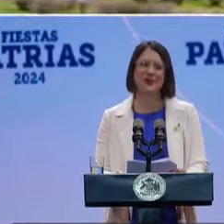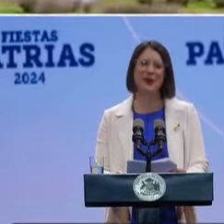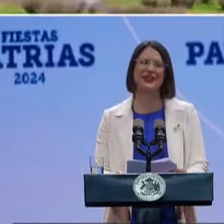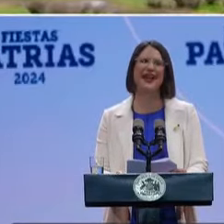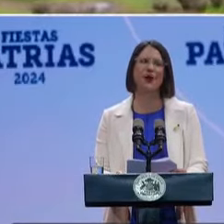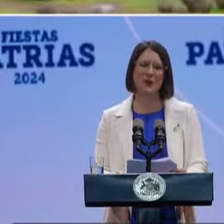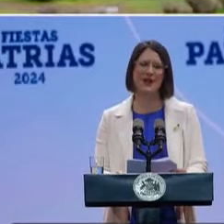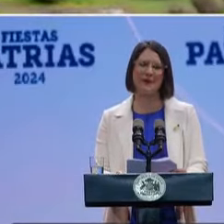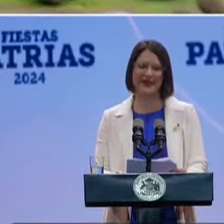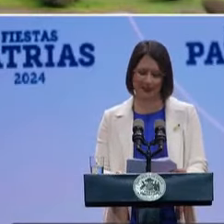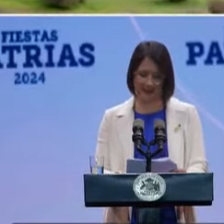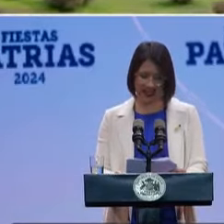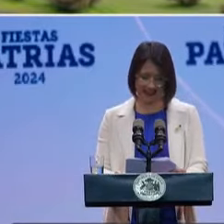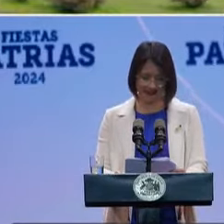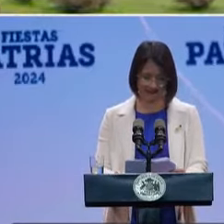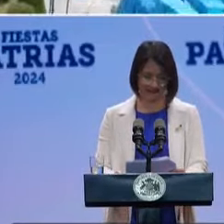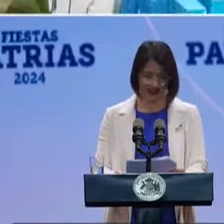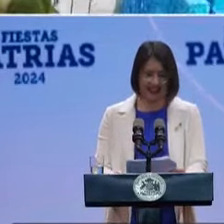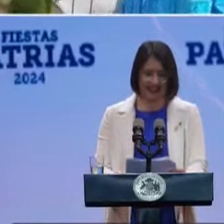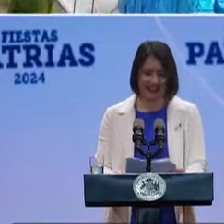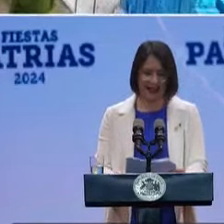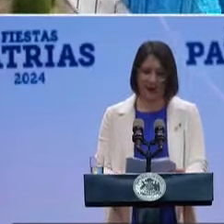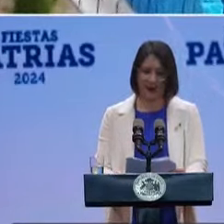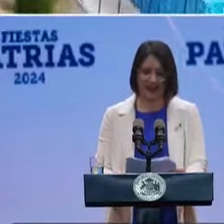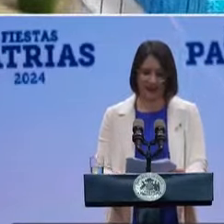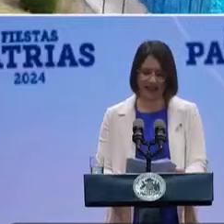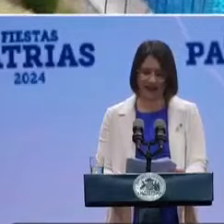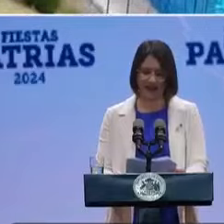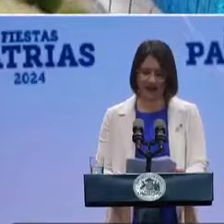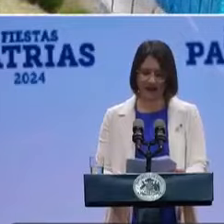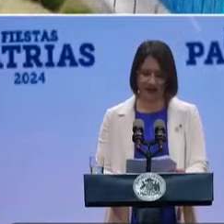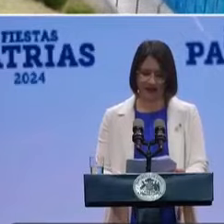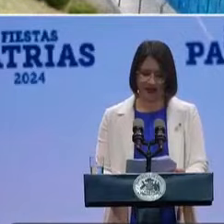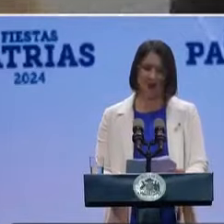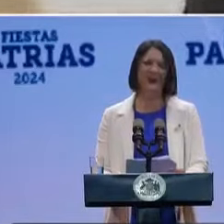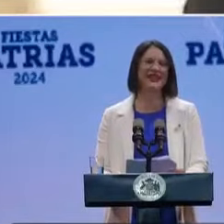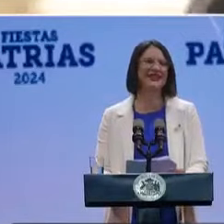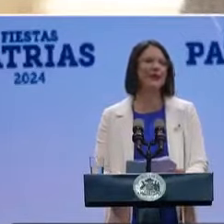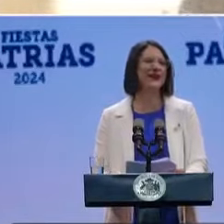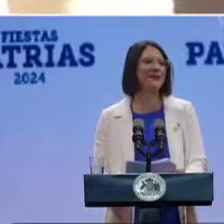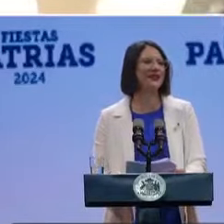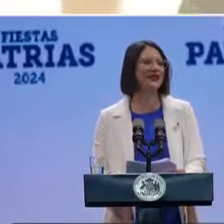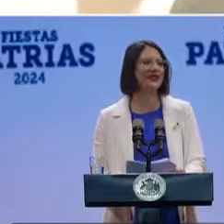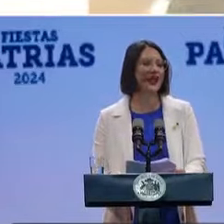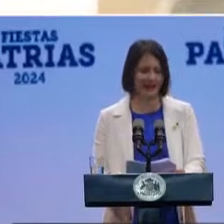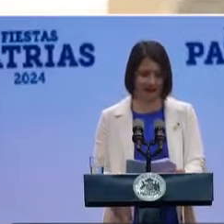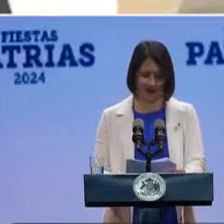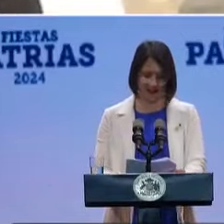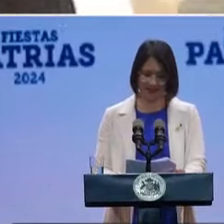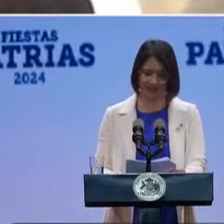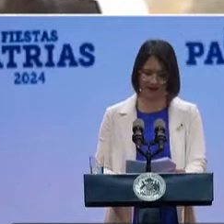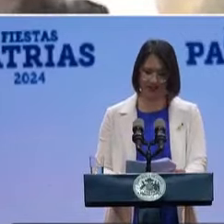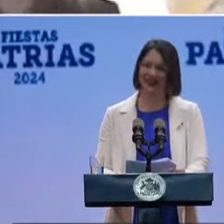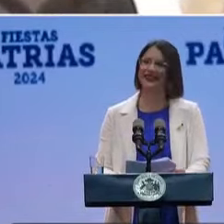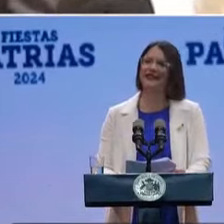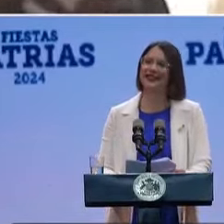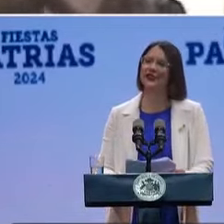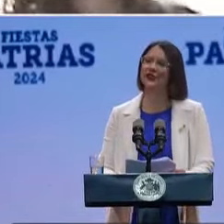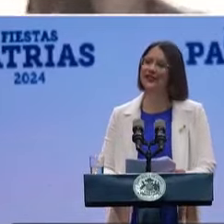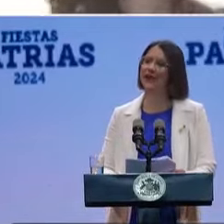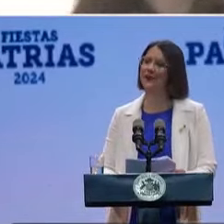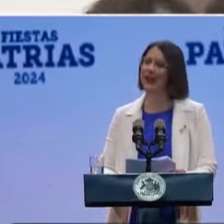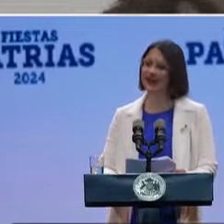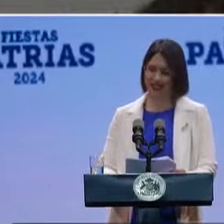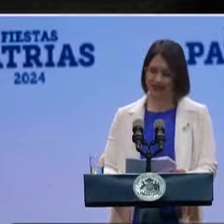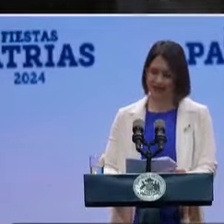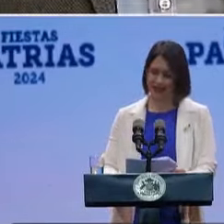proyecto Parque Capital, obtuvo sus permisos en 2020 en medio de las presuntas presiones del entonces ministro de Vivienda para